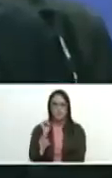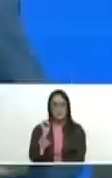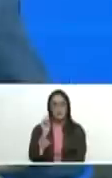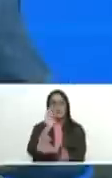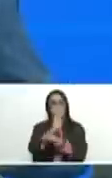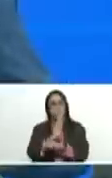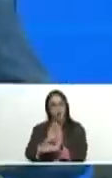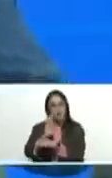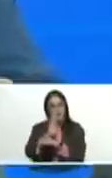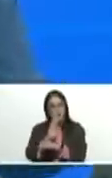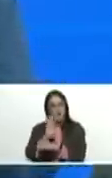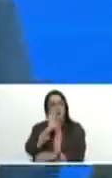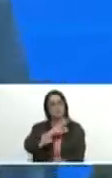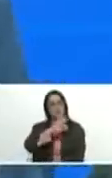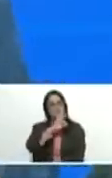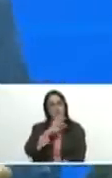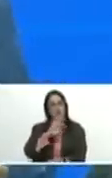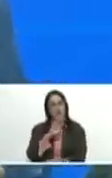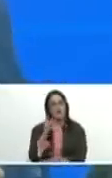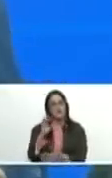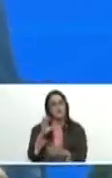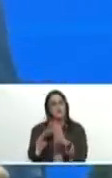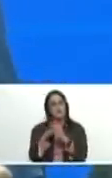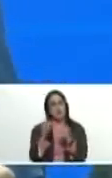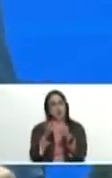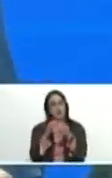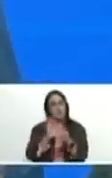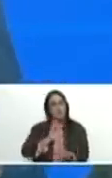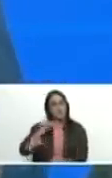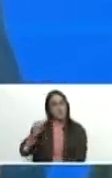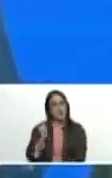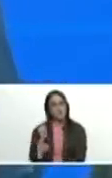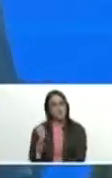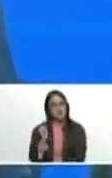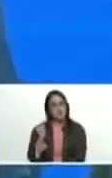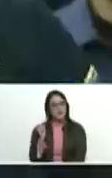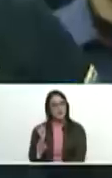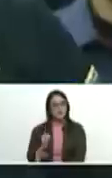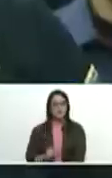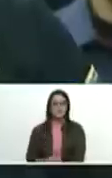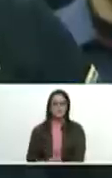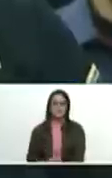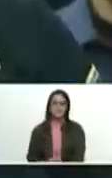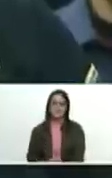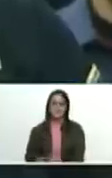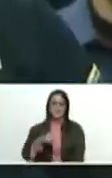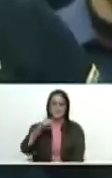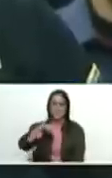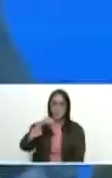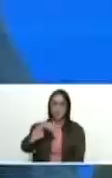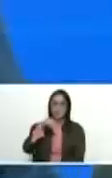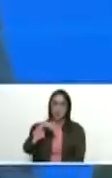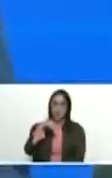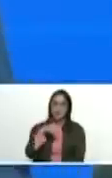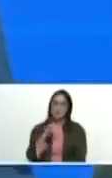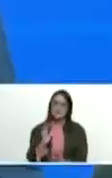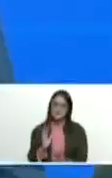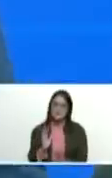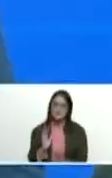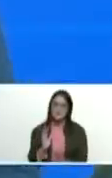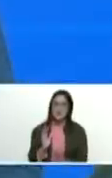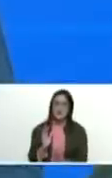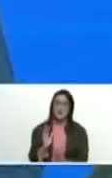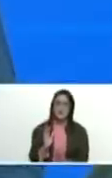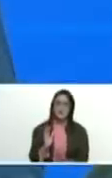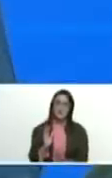protección social de la familia policial. Y bueno, hoy modestamente, pero de